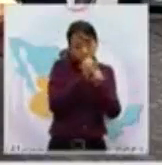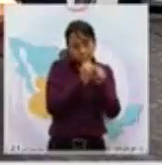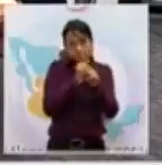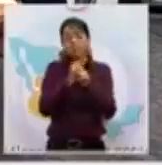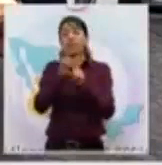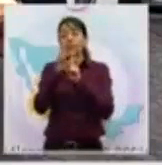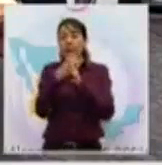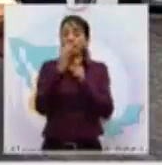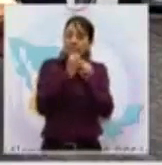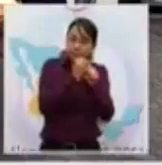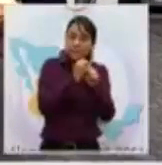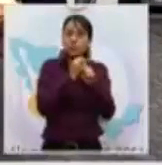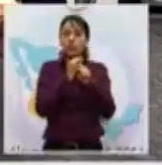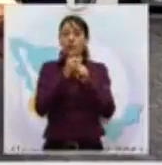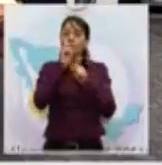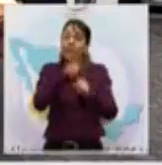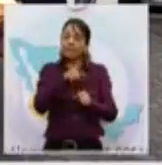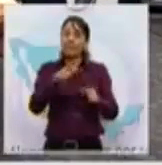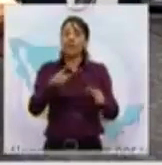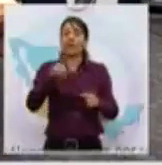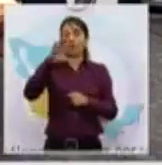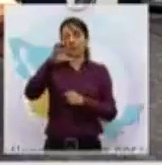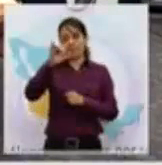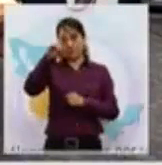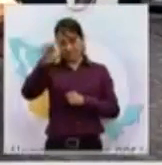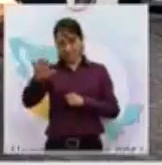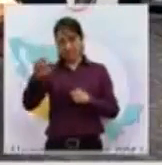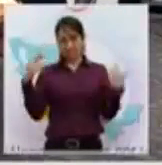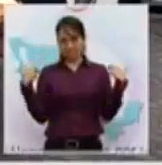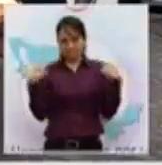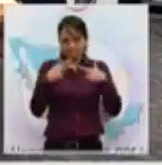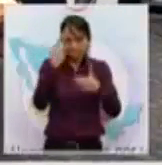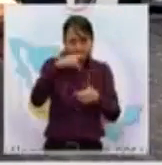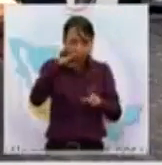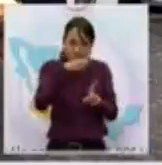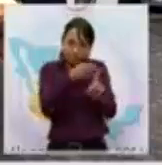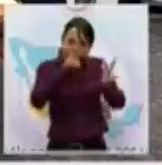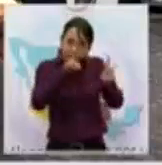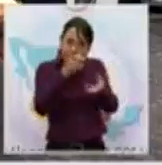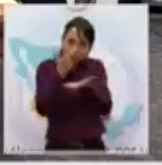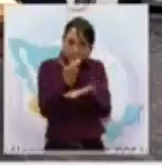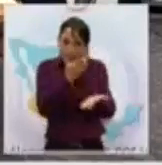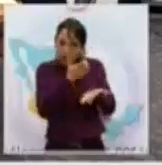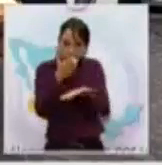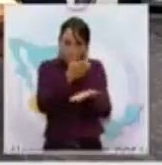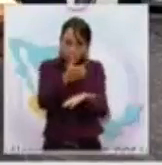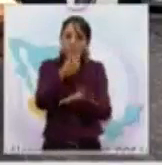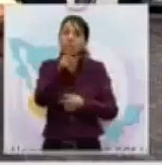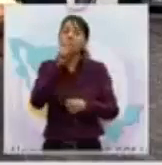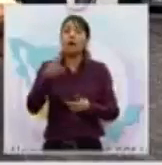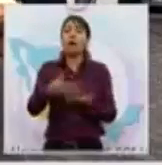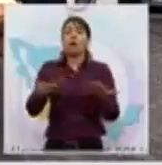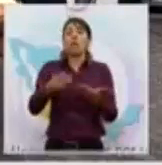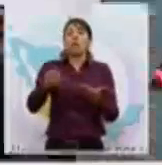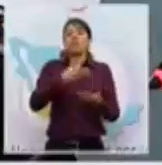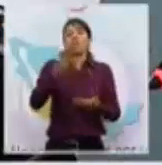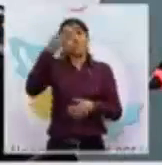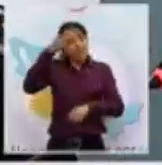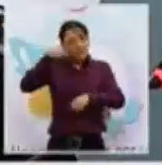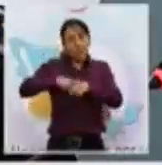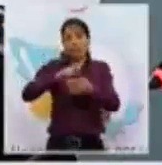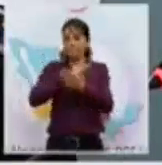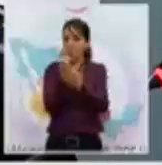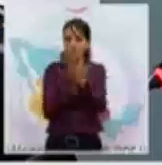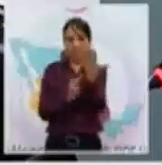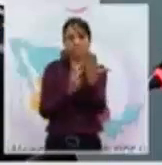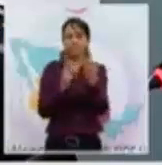Investigación y la Docencia Económica, el CIDE. Actualmente es profesora investigadora y responsable de la dirección del programa interdisciplinario sobre